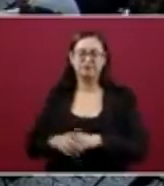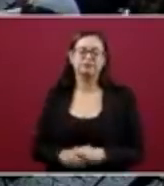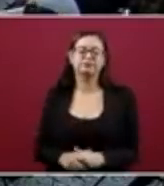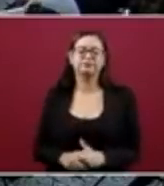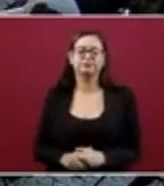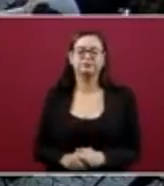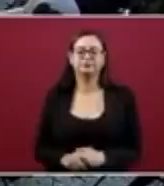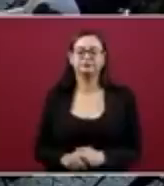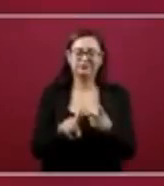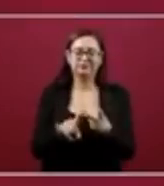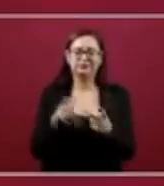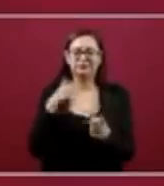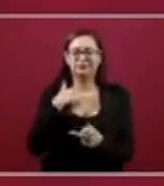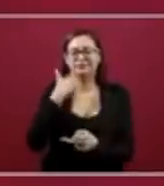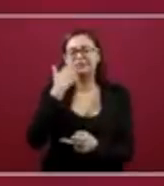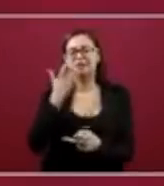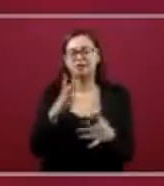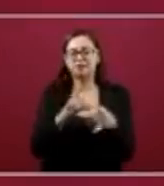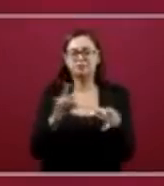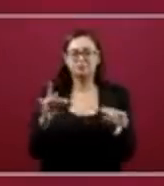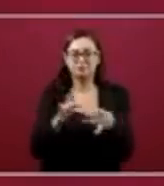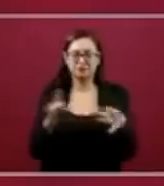penitenciaria de las Islas Marías. Escogí